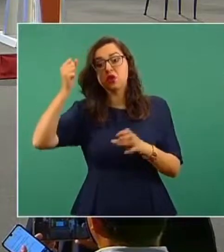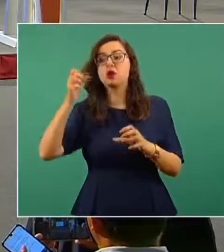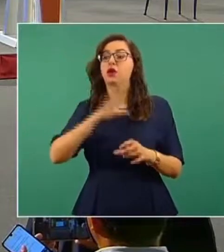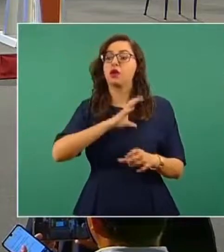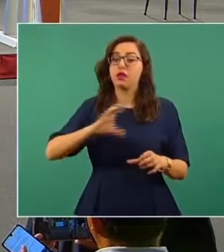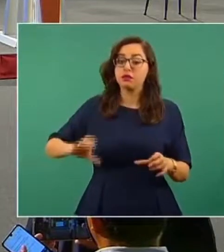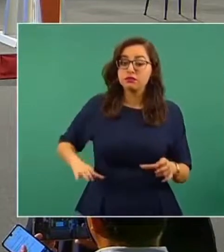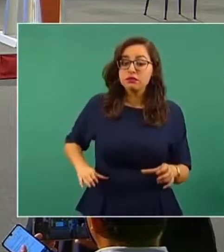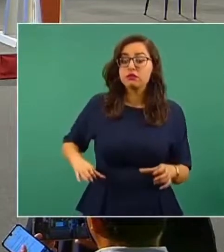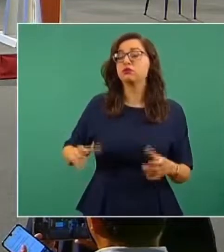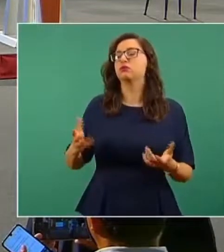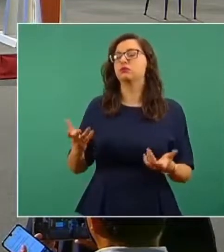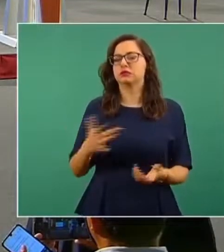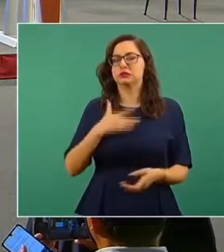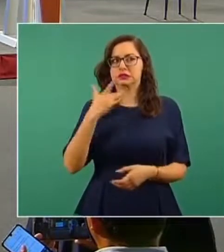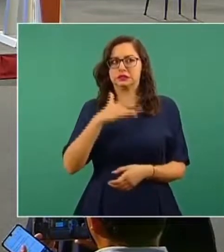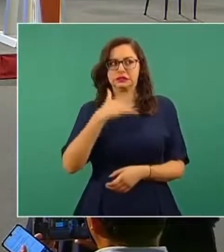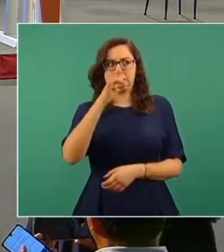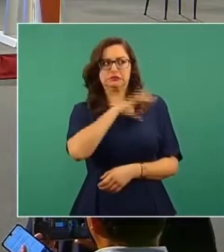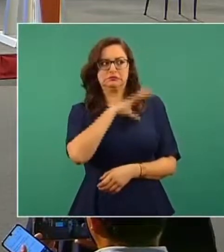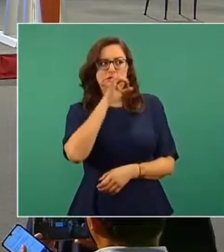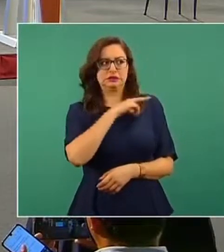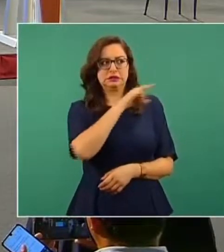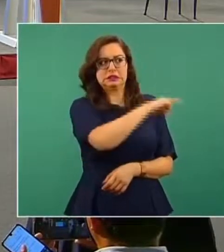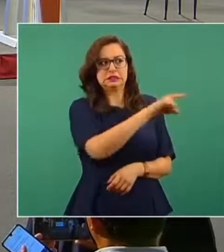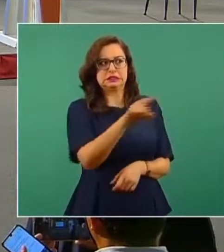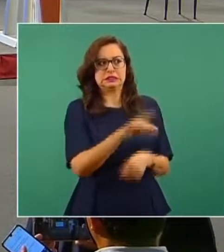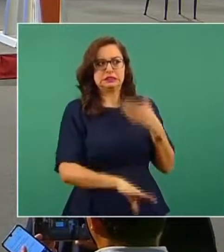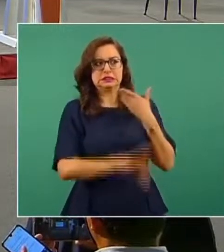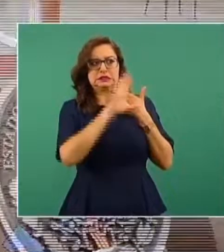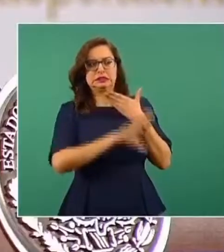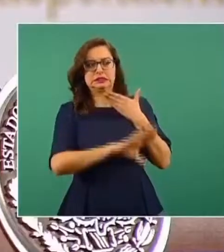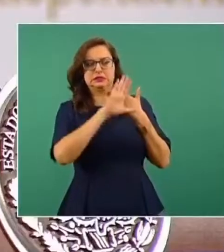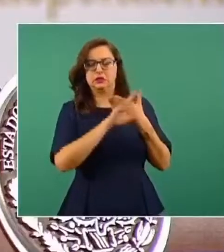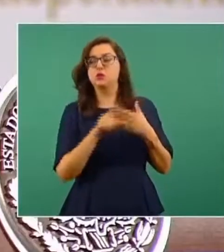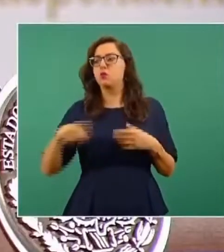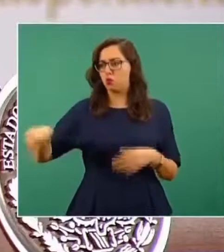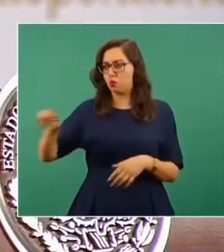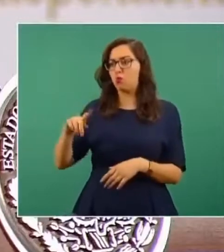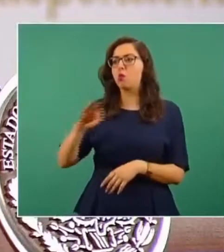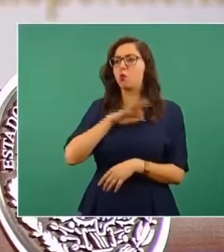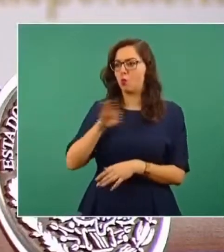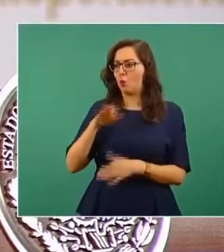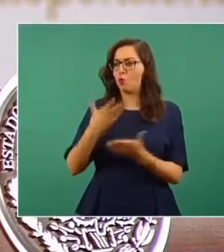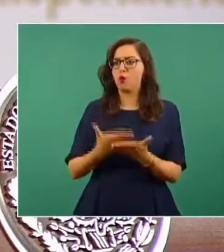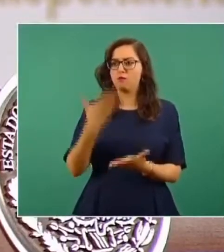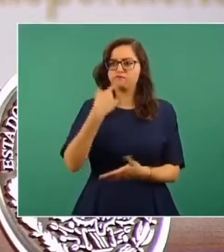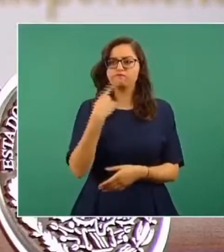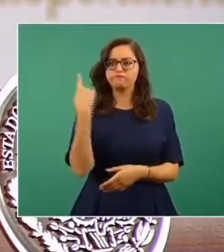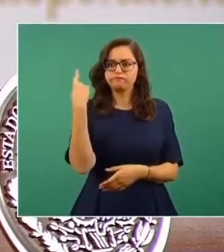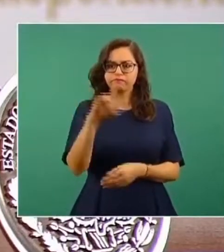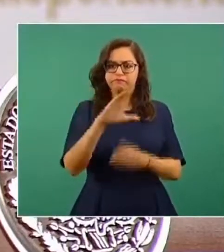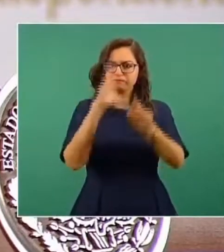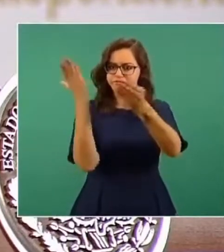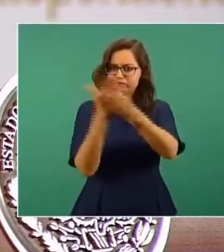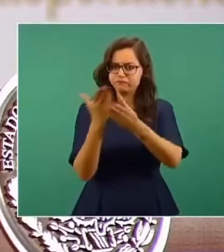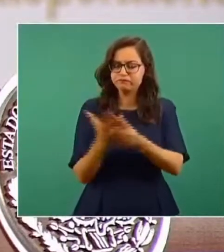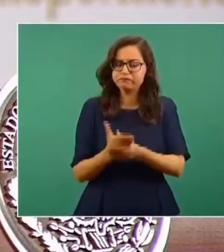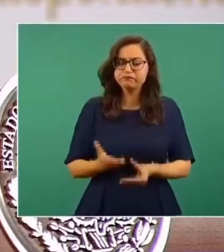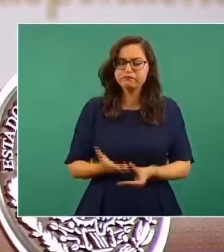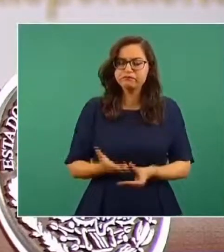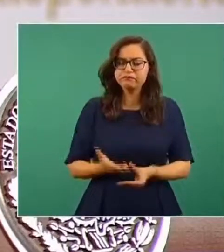por el crimen organizado, previa apertura de carpetas y determinación de niveles de riesgo y